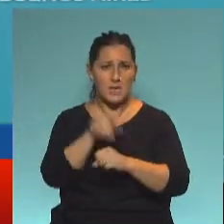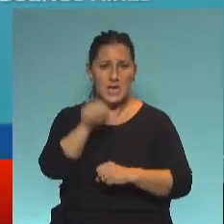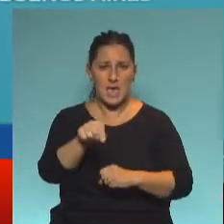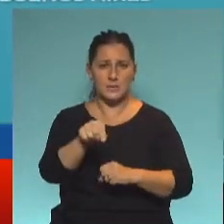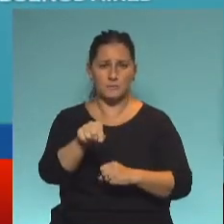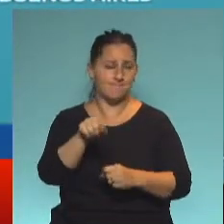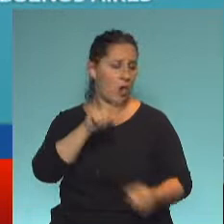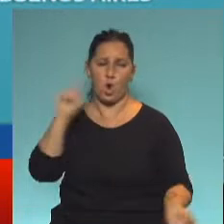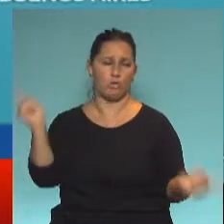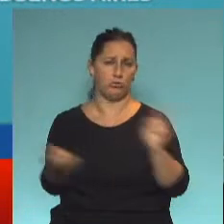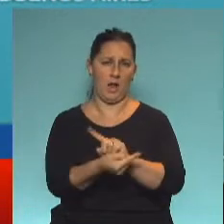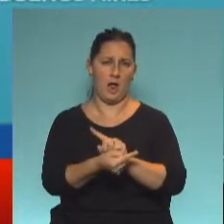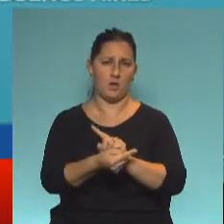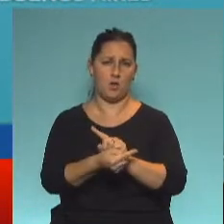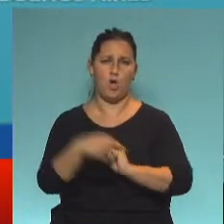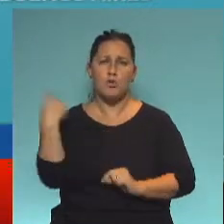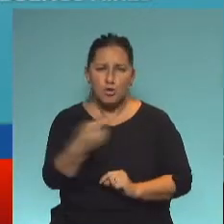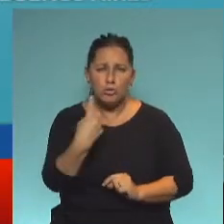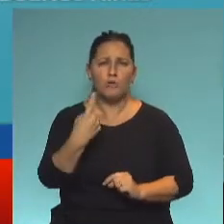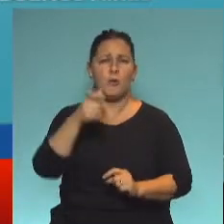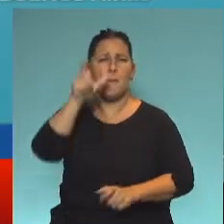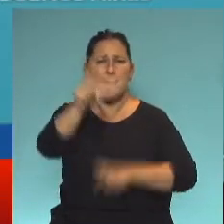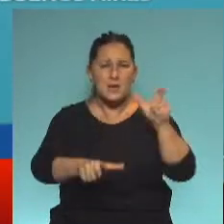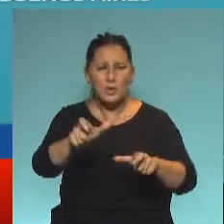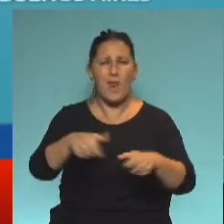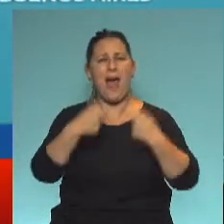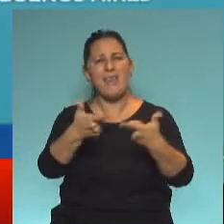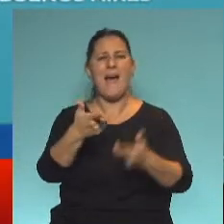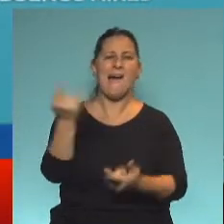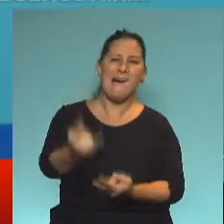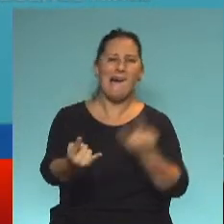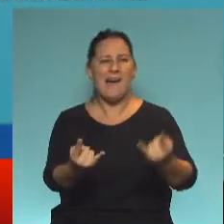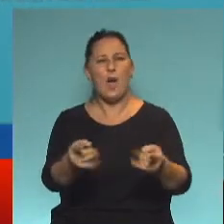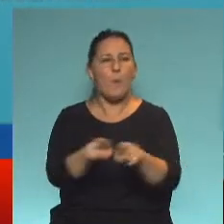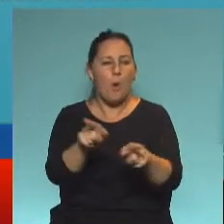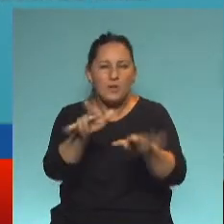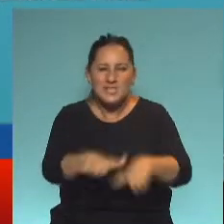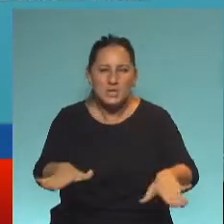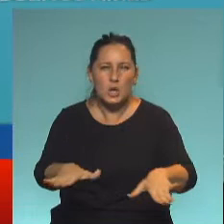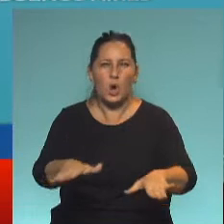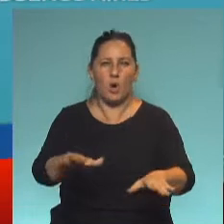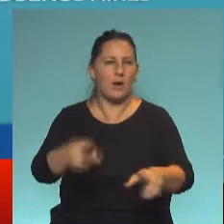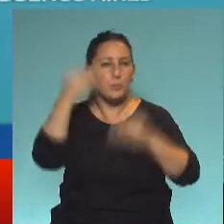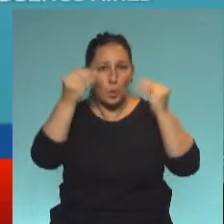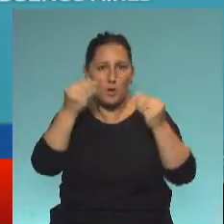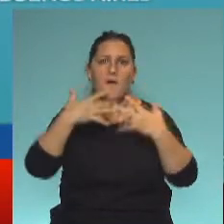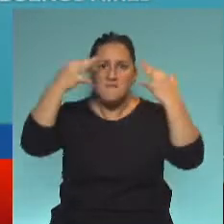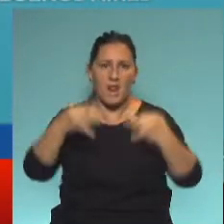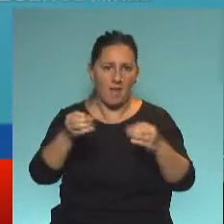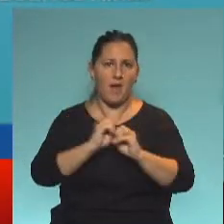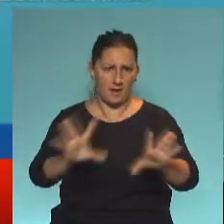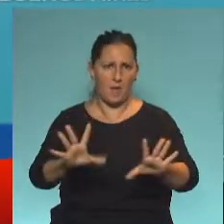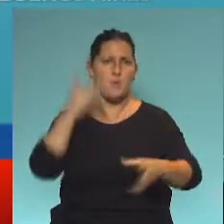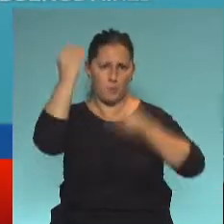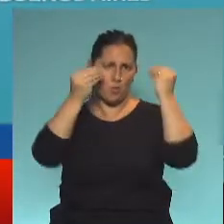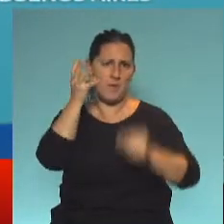lo contrario. No es un pueblo al que debemos tratar de manera infantil mintiéndole para que no se preocupe por algo que es grave y muy